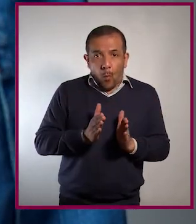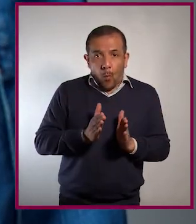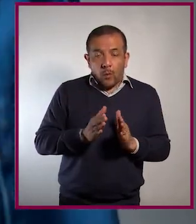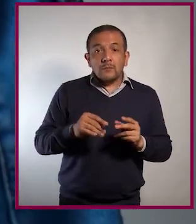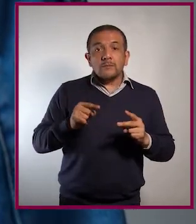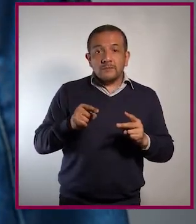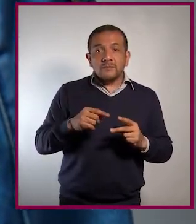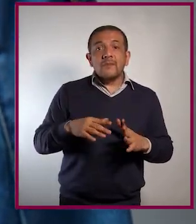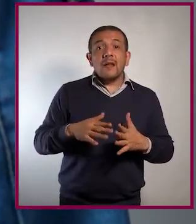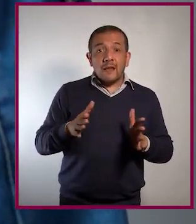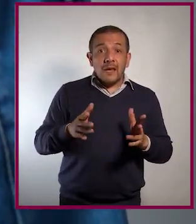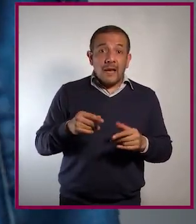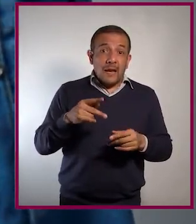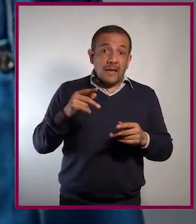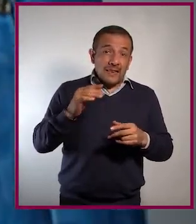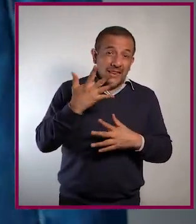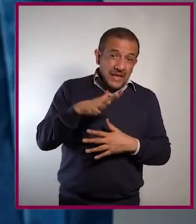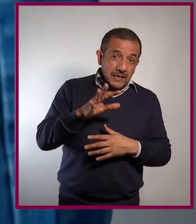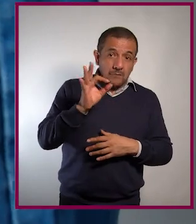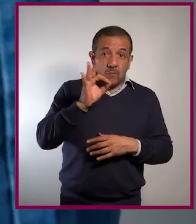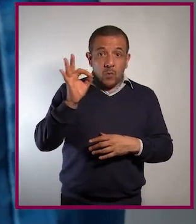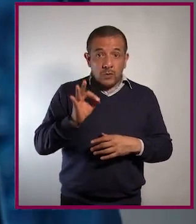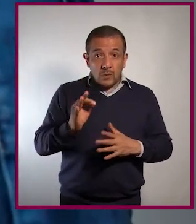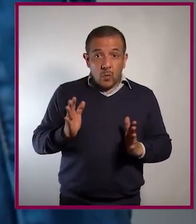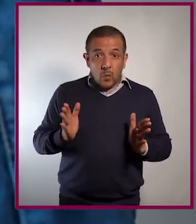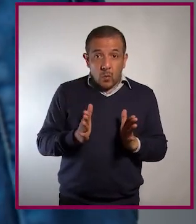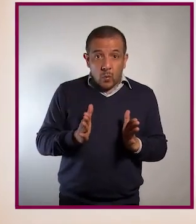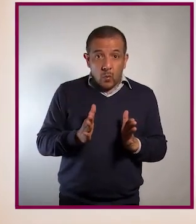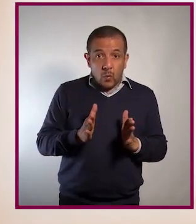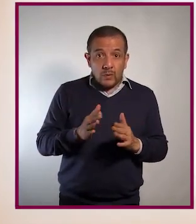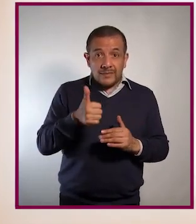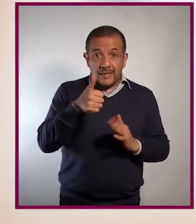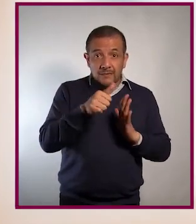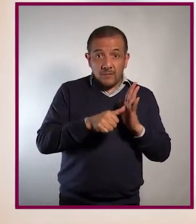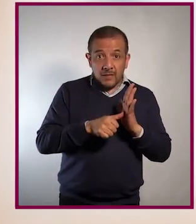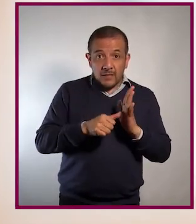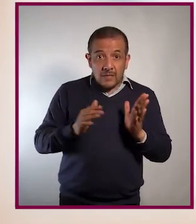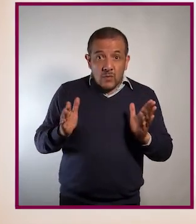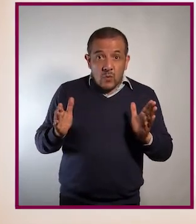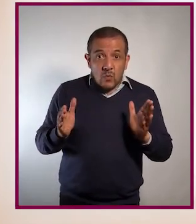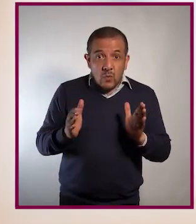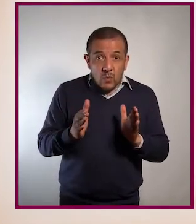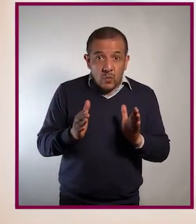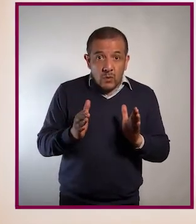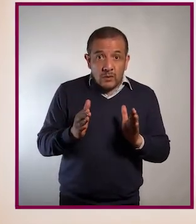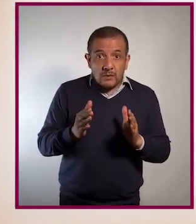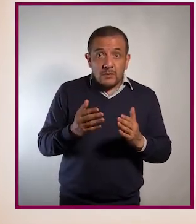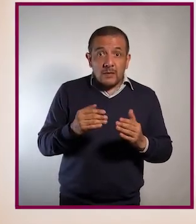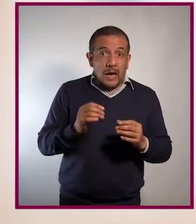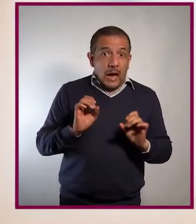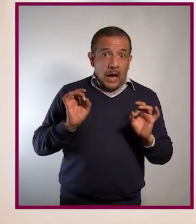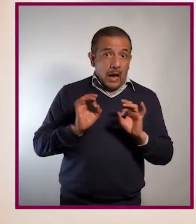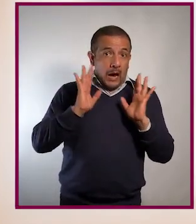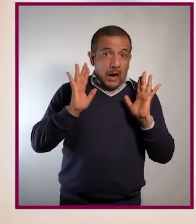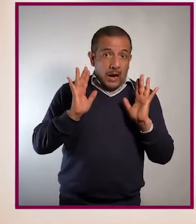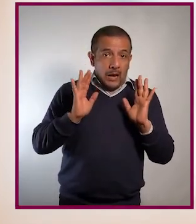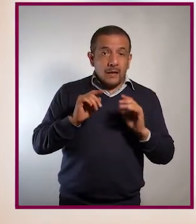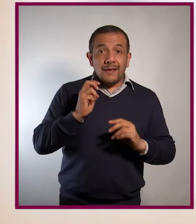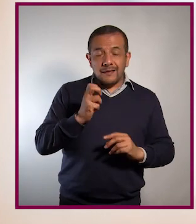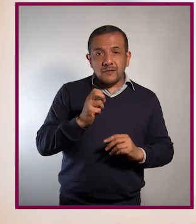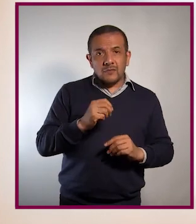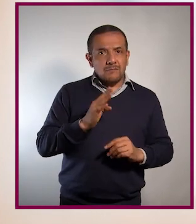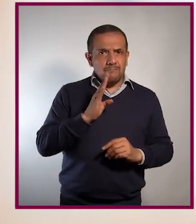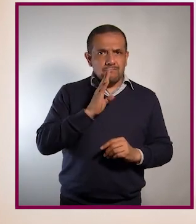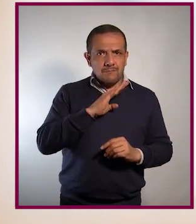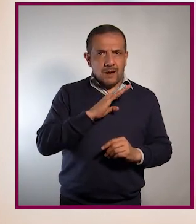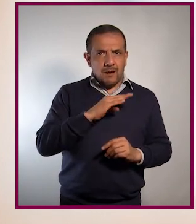rápido. La pérdida de peso del 10% en menos de 6 meses, sin hacer una dieta, se